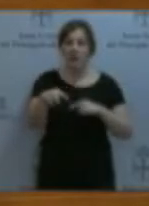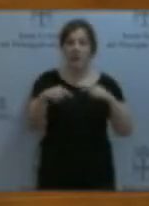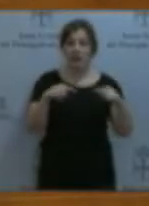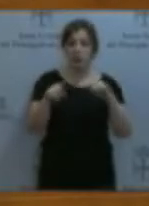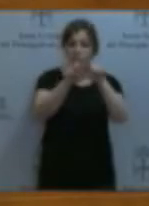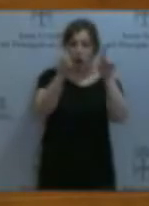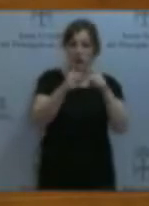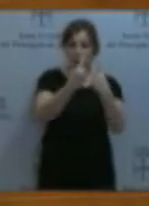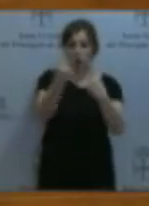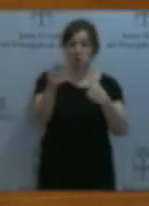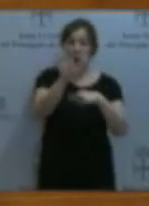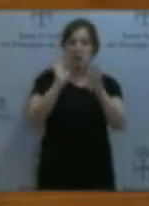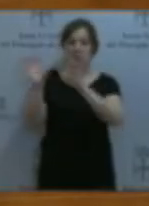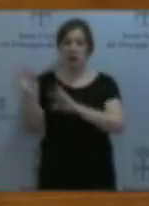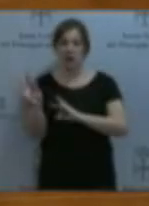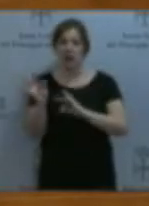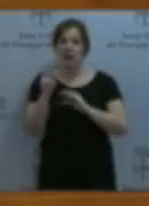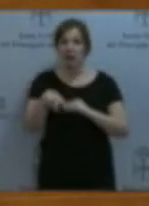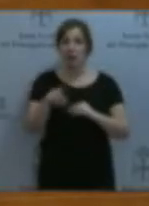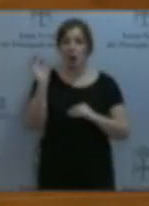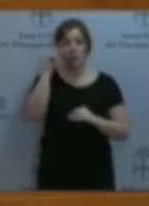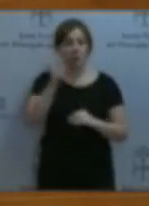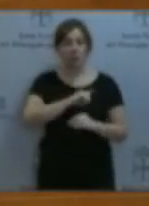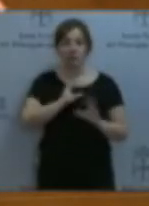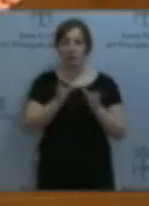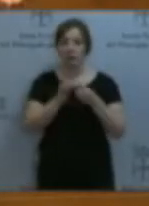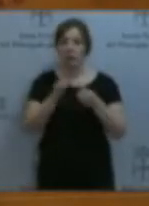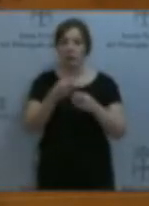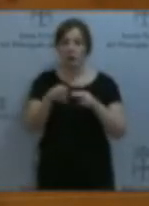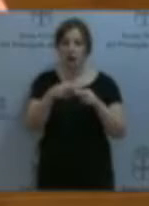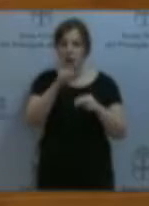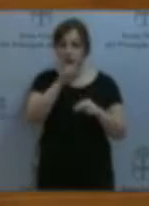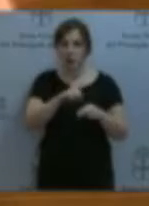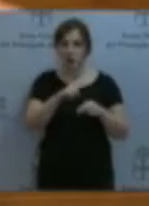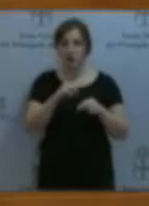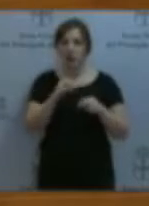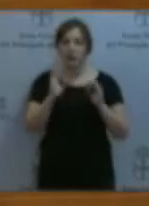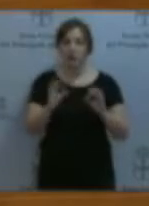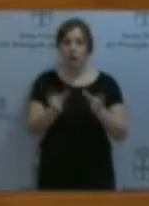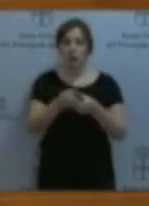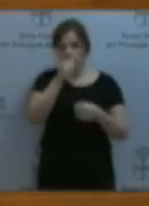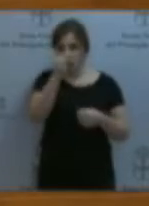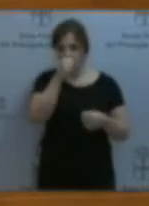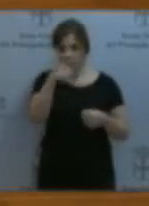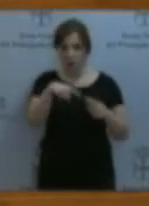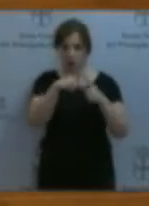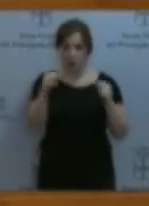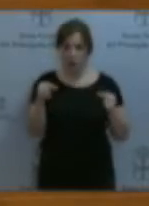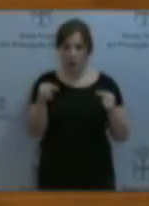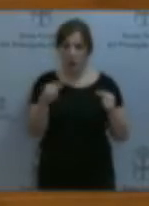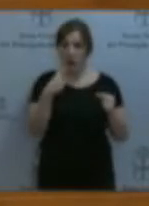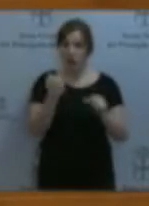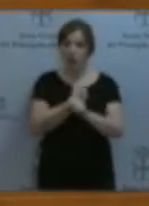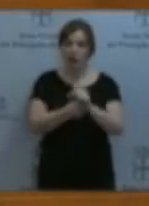organismo, dirigentes o relevantes militantes del partido del Gobierno, de la Federación Socialista Asturiana, del Partido Socialista en Asturias, que encuentran un